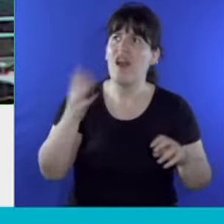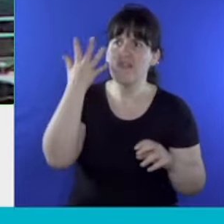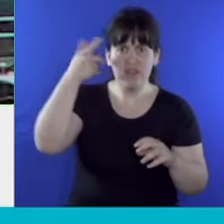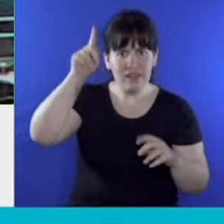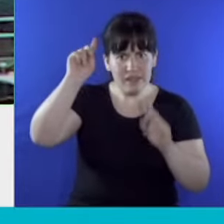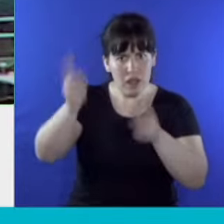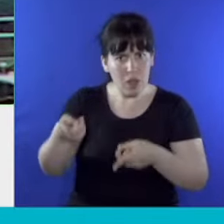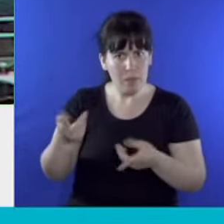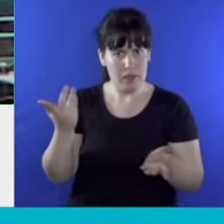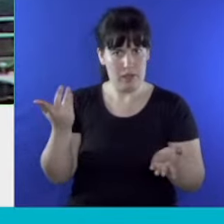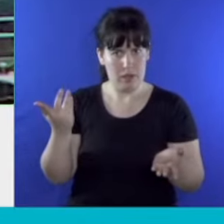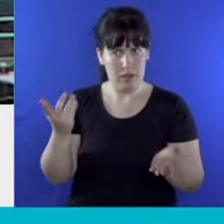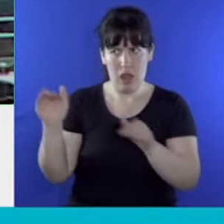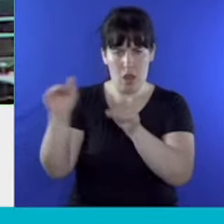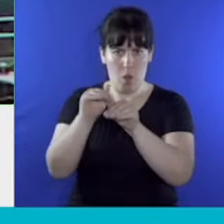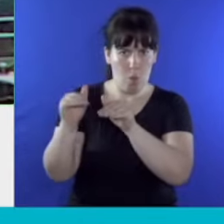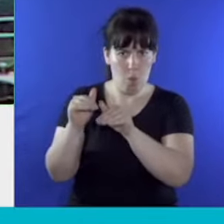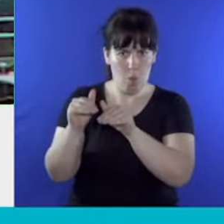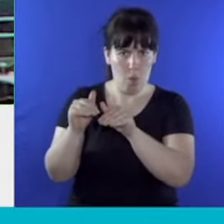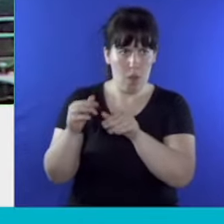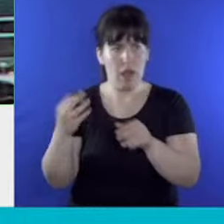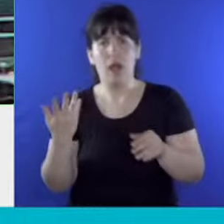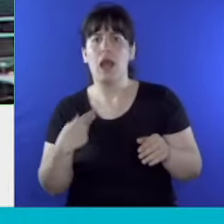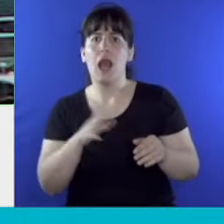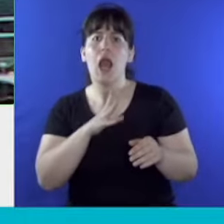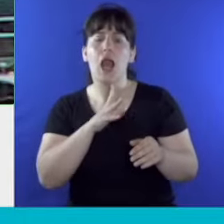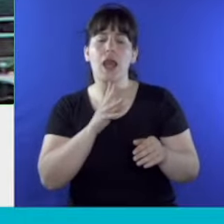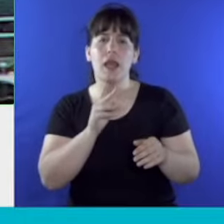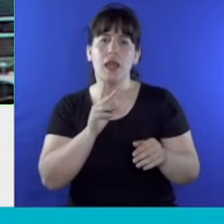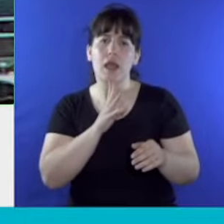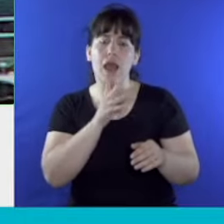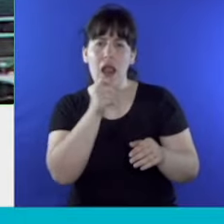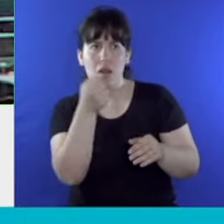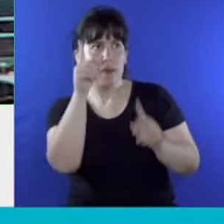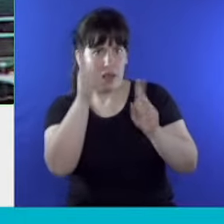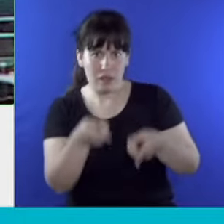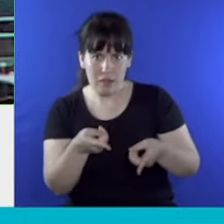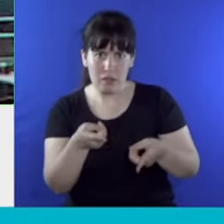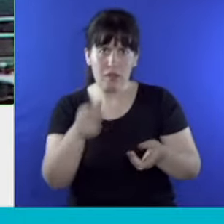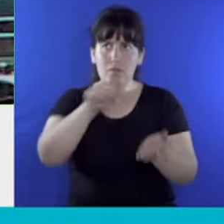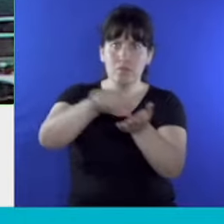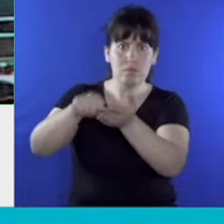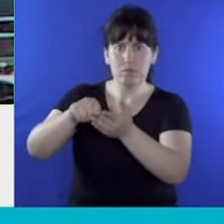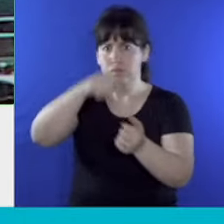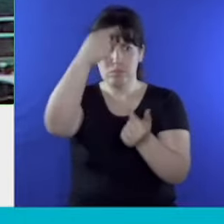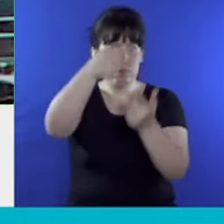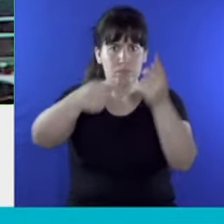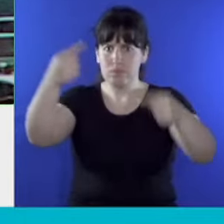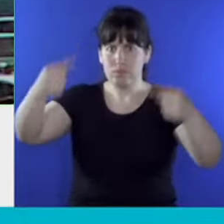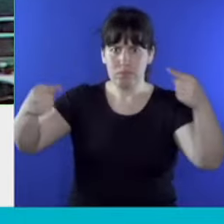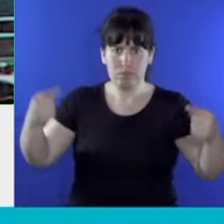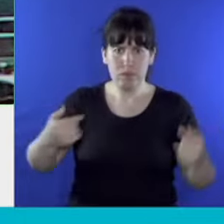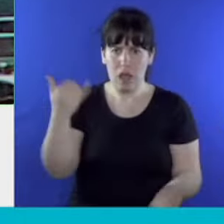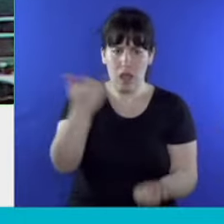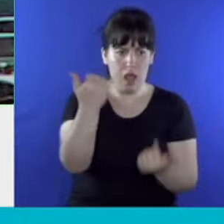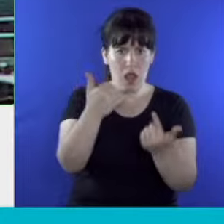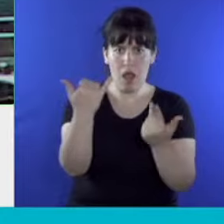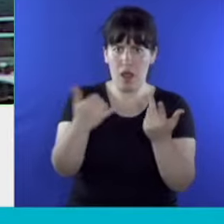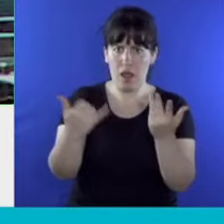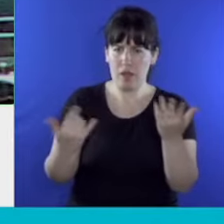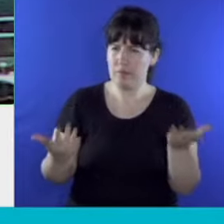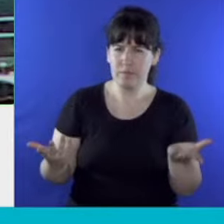tiene, y Alemania también tiene, y el Reino Unido también tiene. O